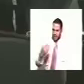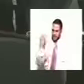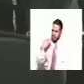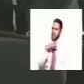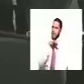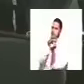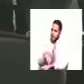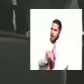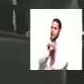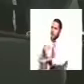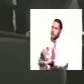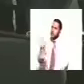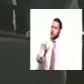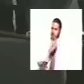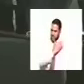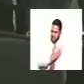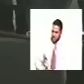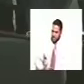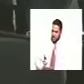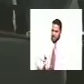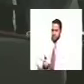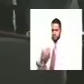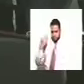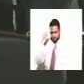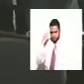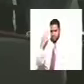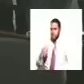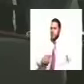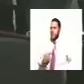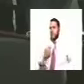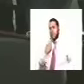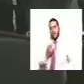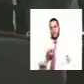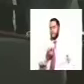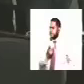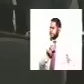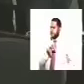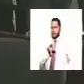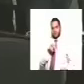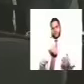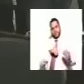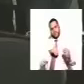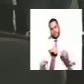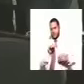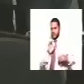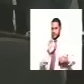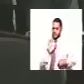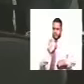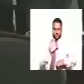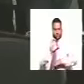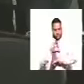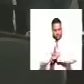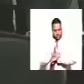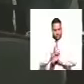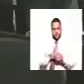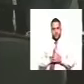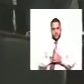fueron a la presidencia, me oyeron decir que era inaceptable que no hubiera cárcel.